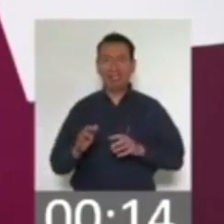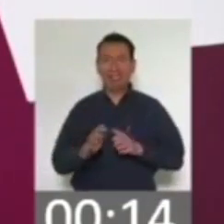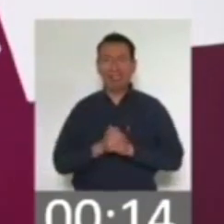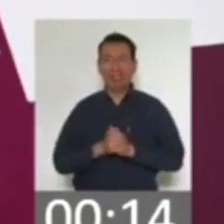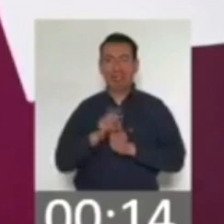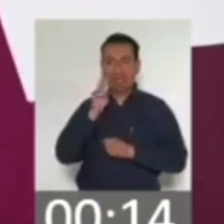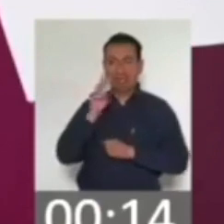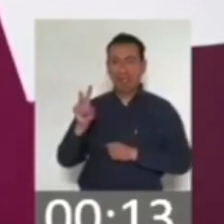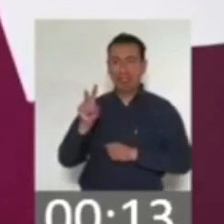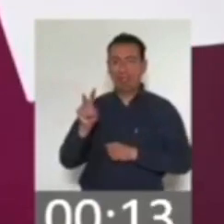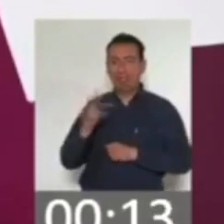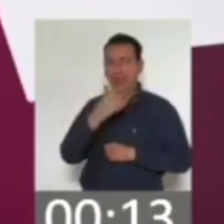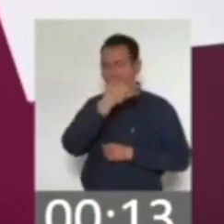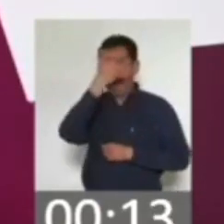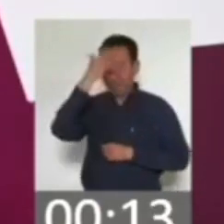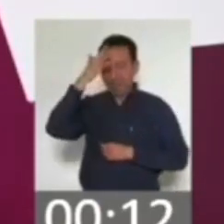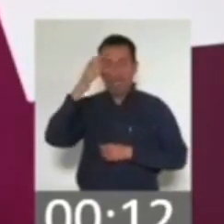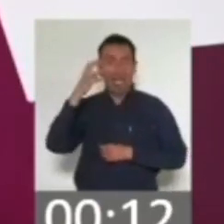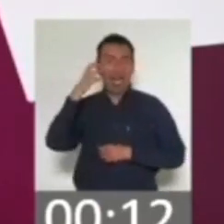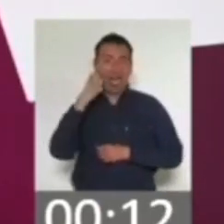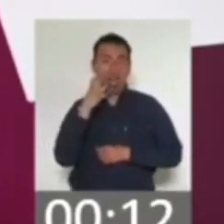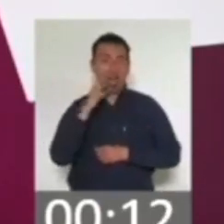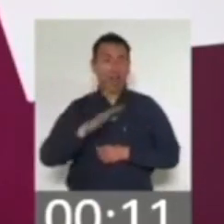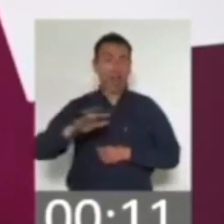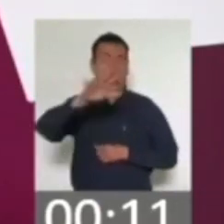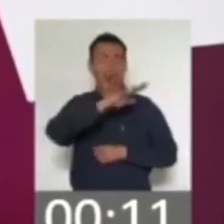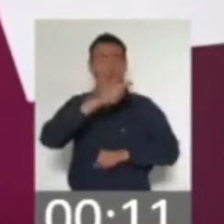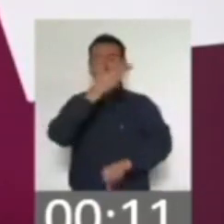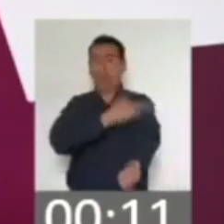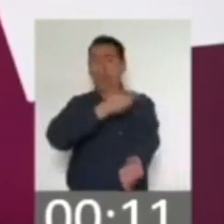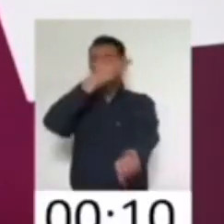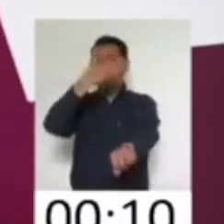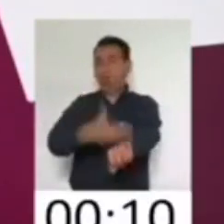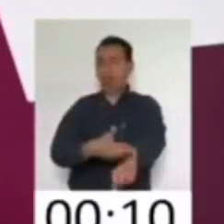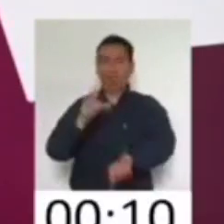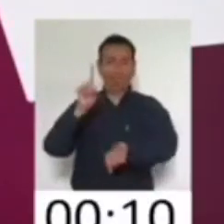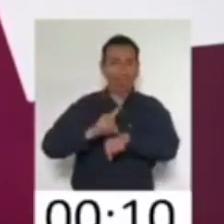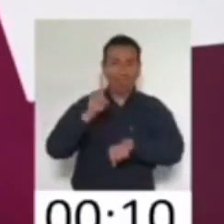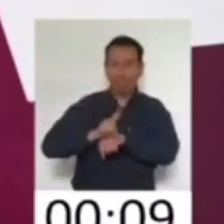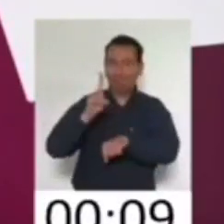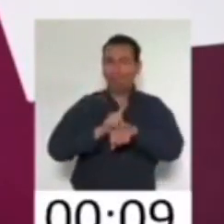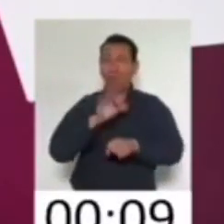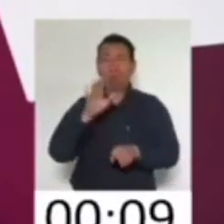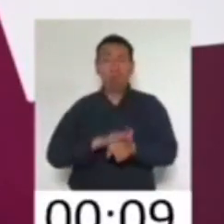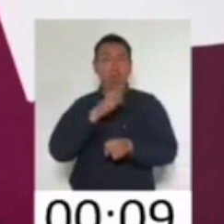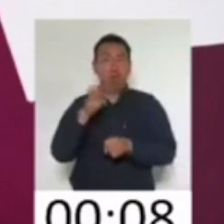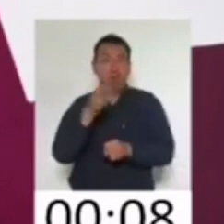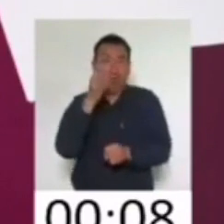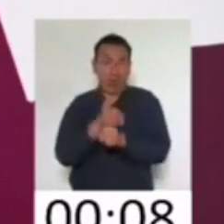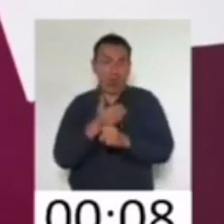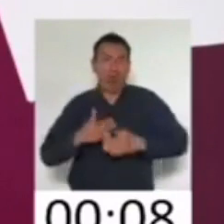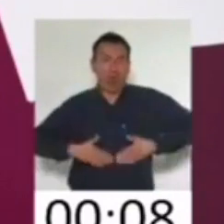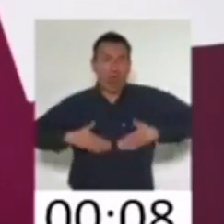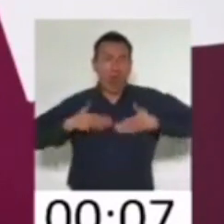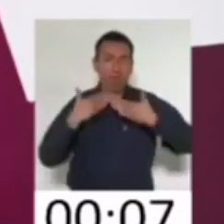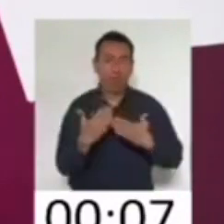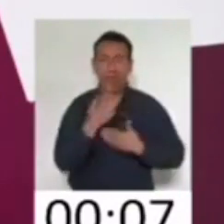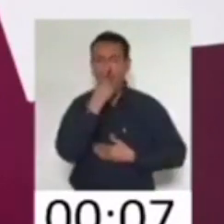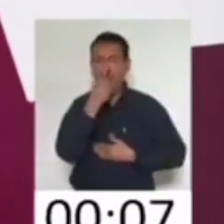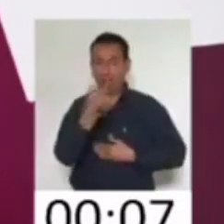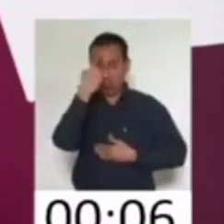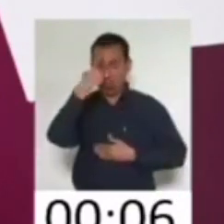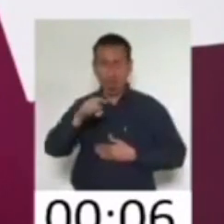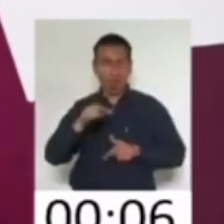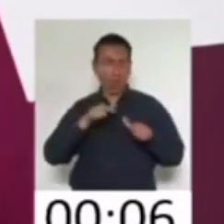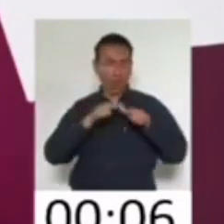la Coordinadora Popular Leonesa, donde hay ciudadanos honestos trabajando todos los días. Por eso, el día de hoy, yo les digo que he venido aquí y voy a